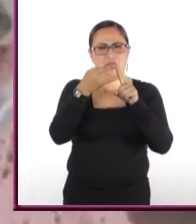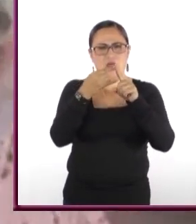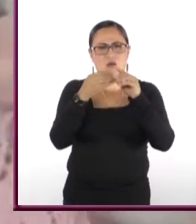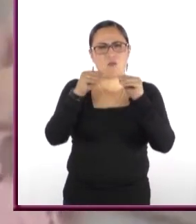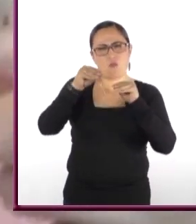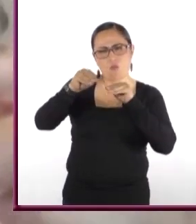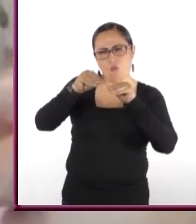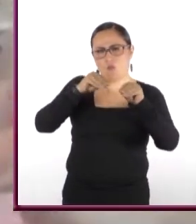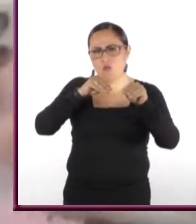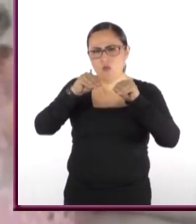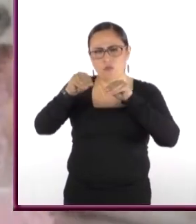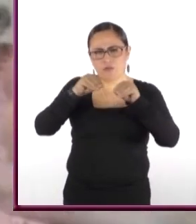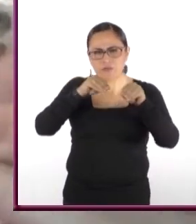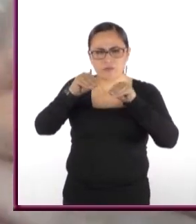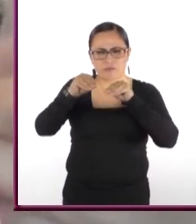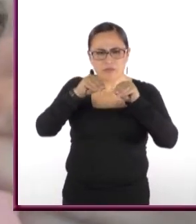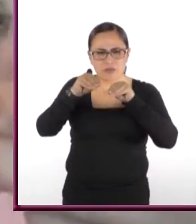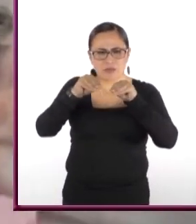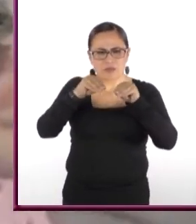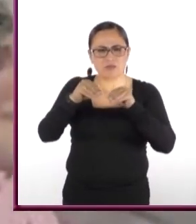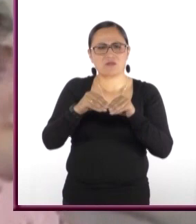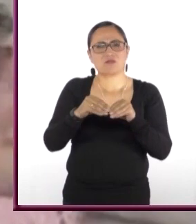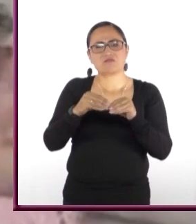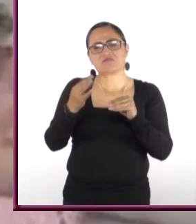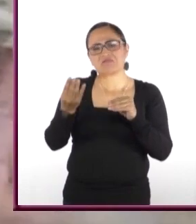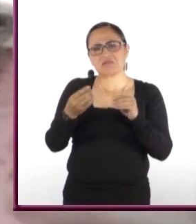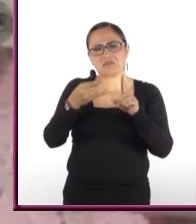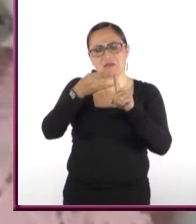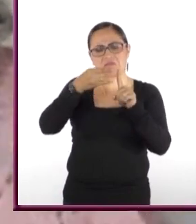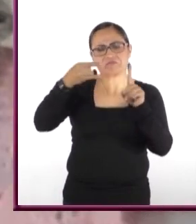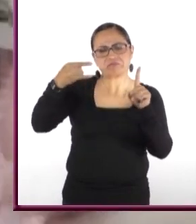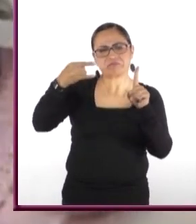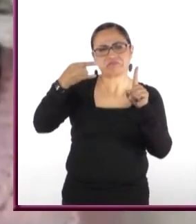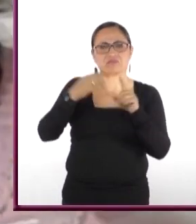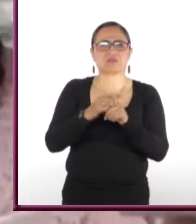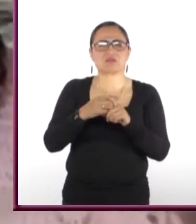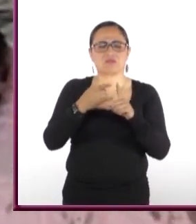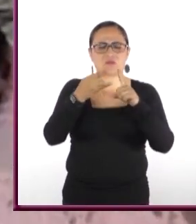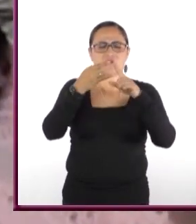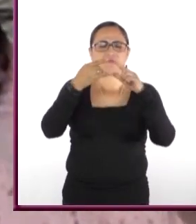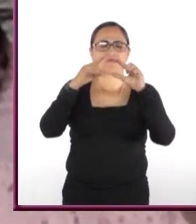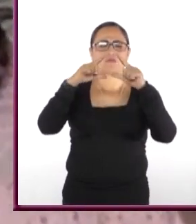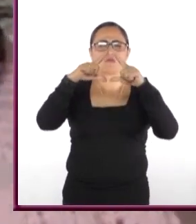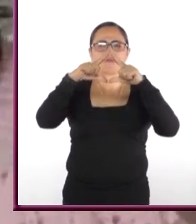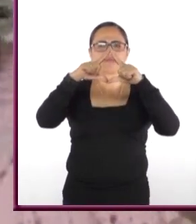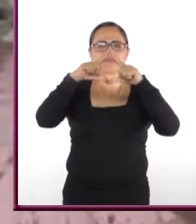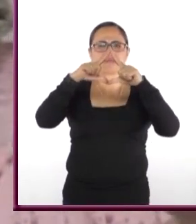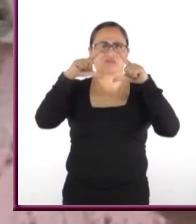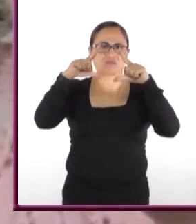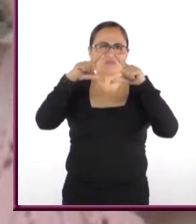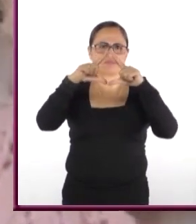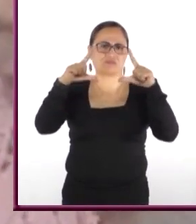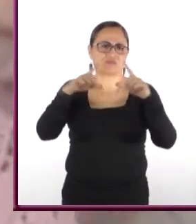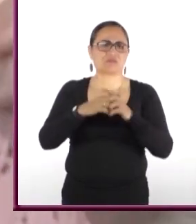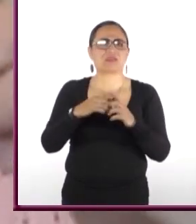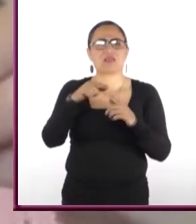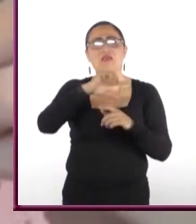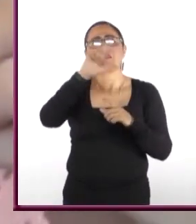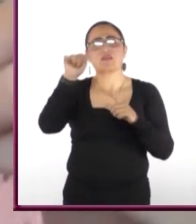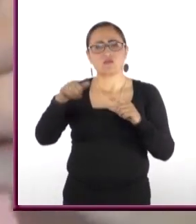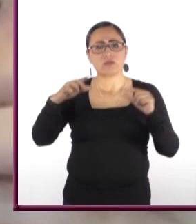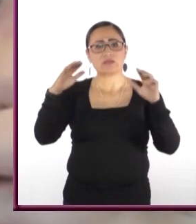se mueve, ¿verdad? Puede ser un cuadrado, un rectángulo, un trapecio. Y ahora hagan un